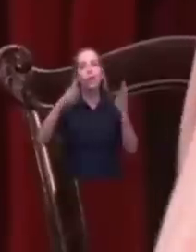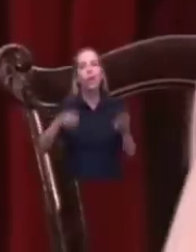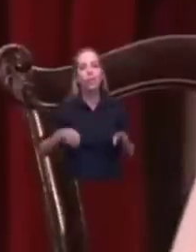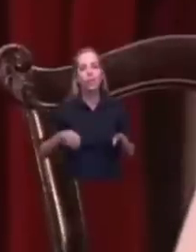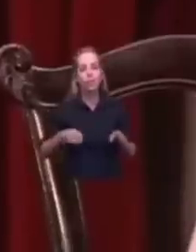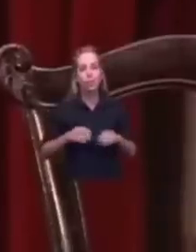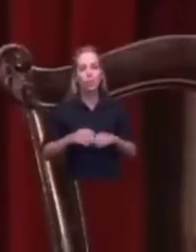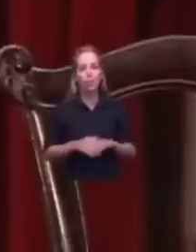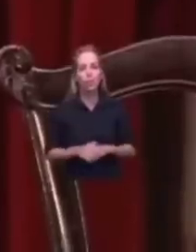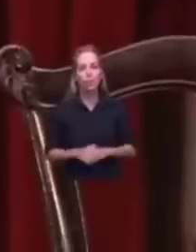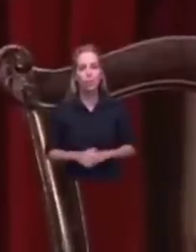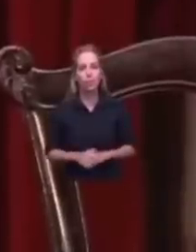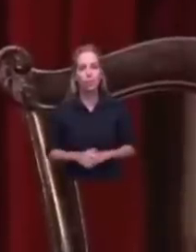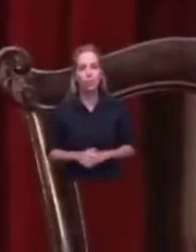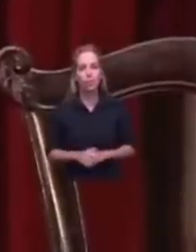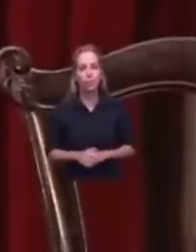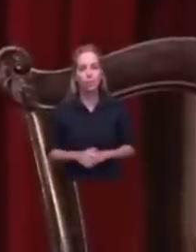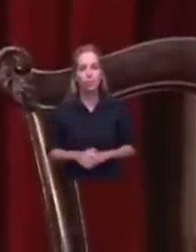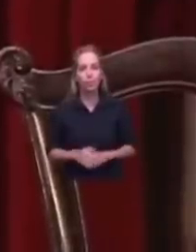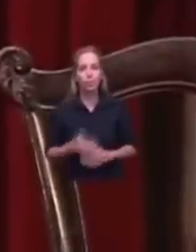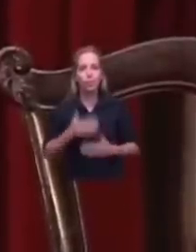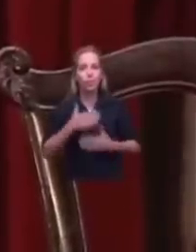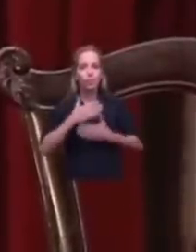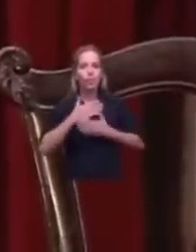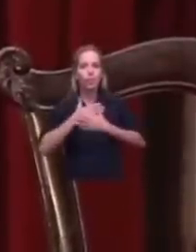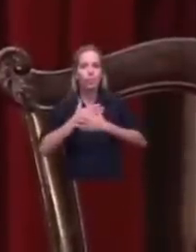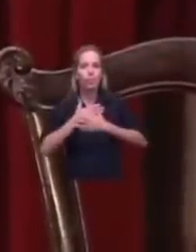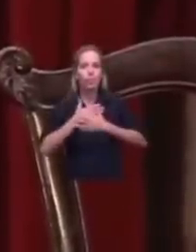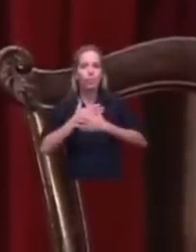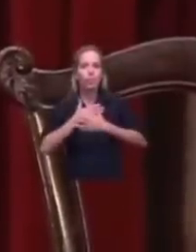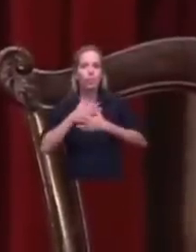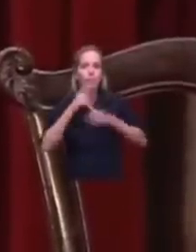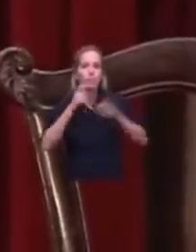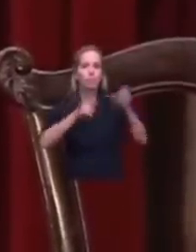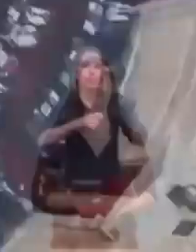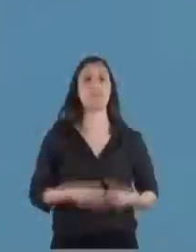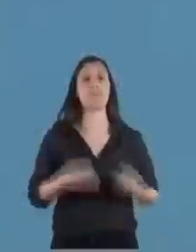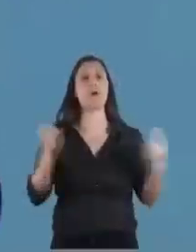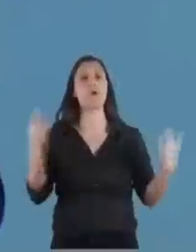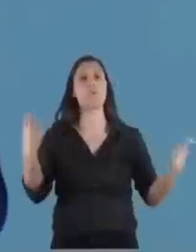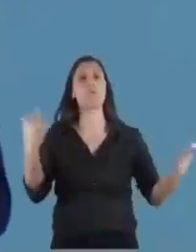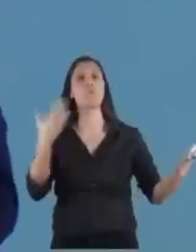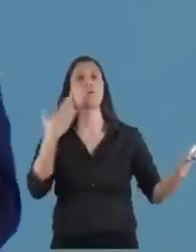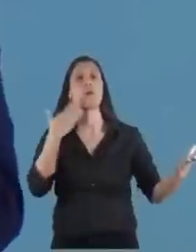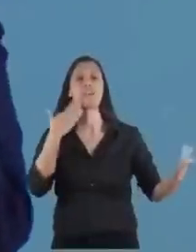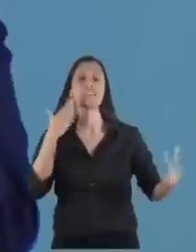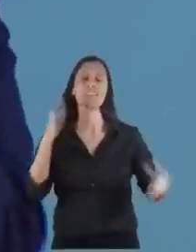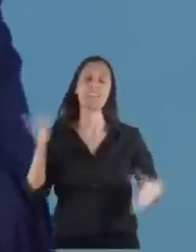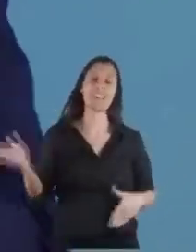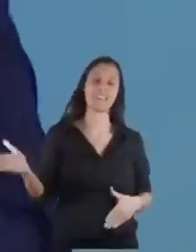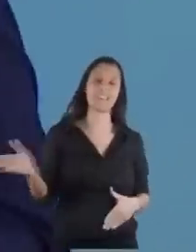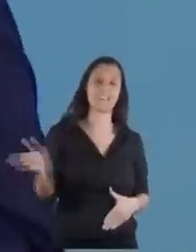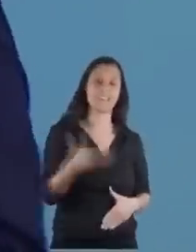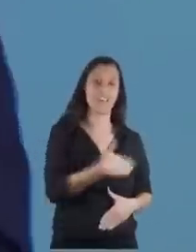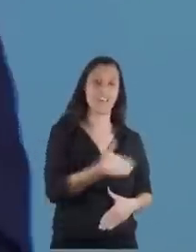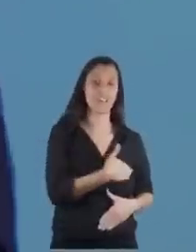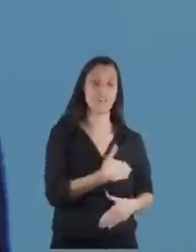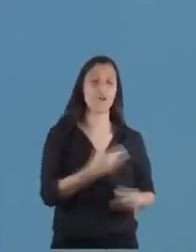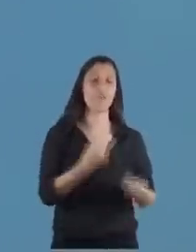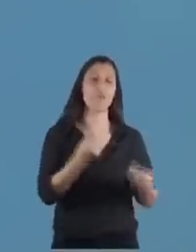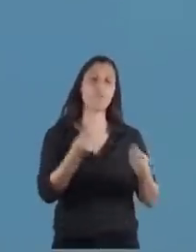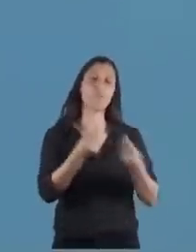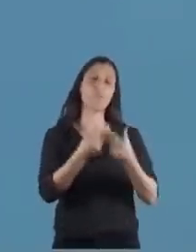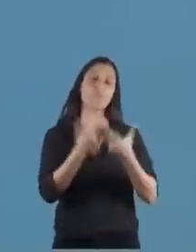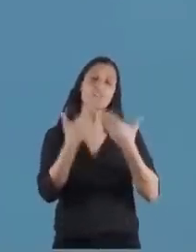en los montos de los préstamos que ANSES otorga a los adultos mayores. Vale recordar que hasta el momento, la